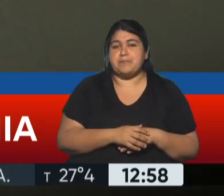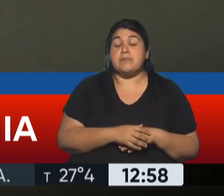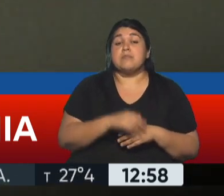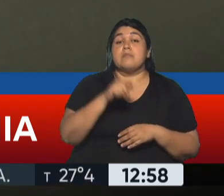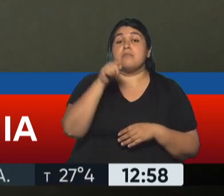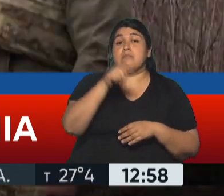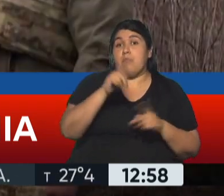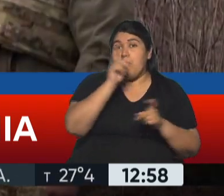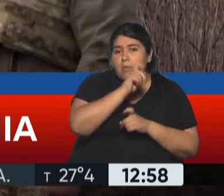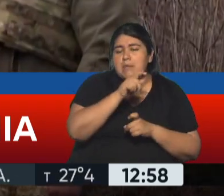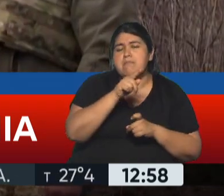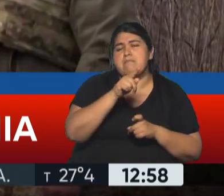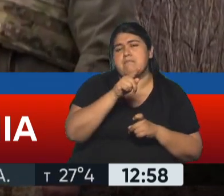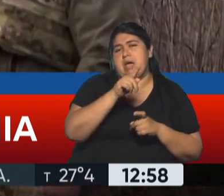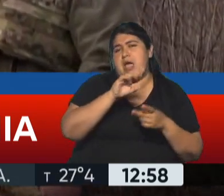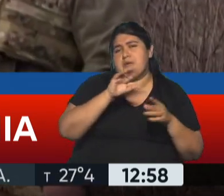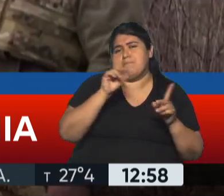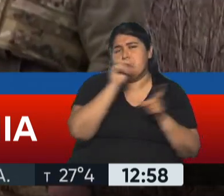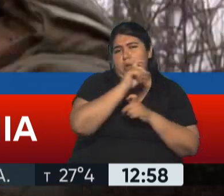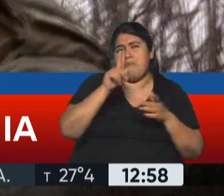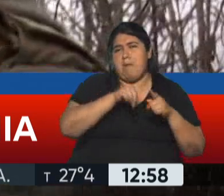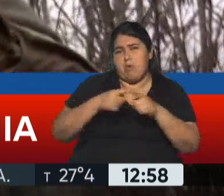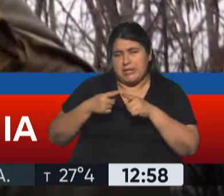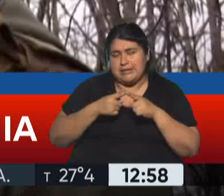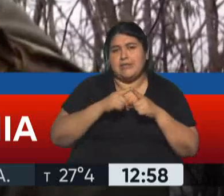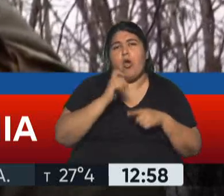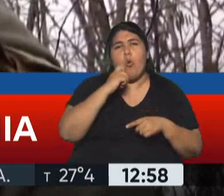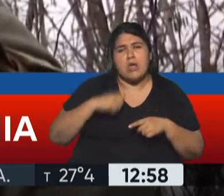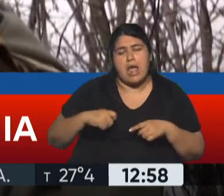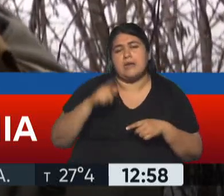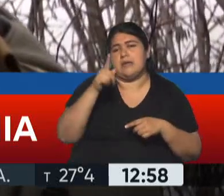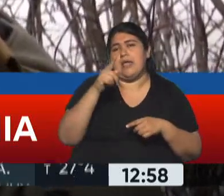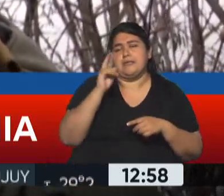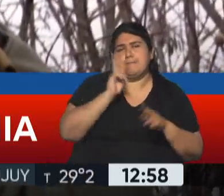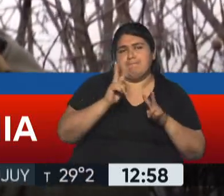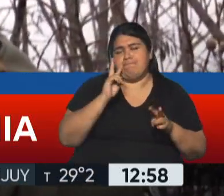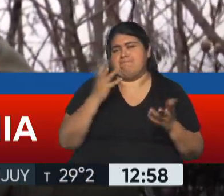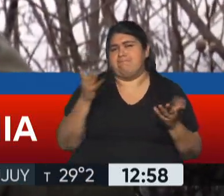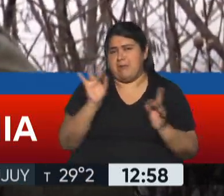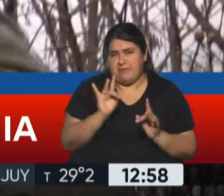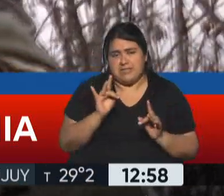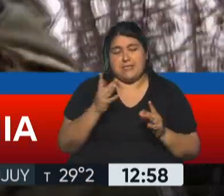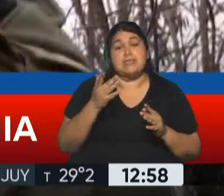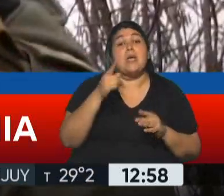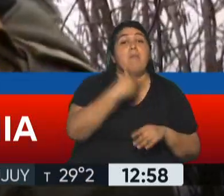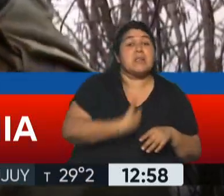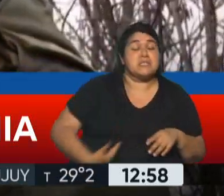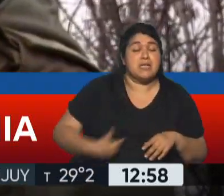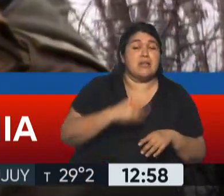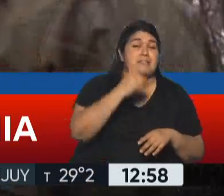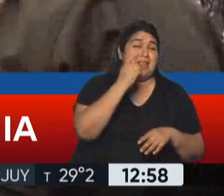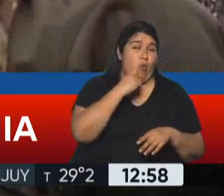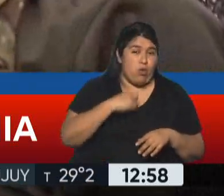esta escalada, el lugar geopolítico de Ucrania está en la mira de ambos bandos. El presidente de Ucrania,